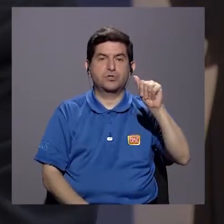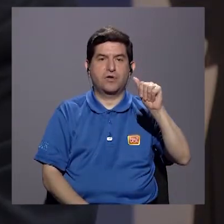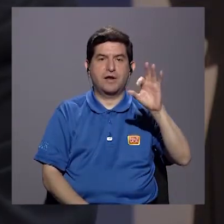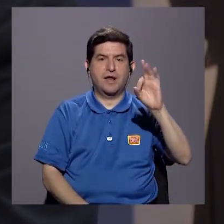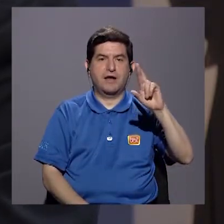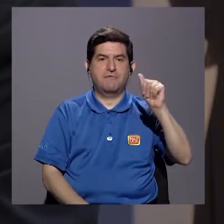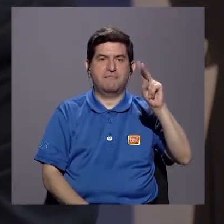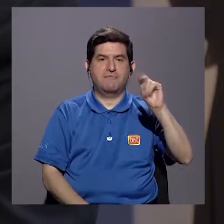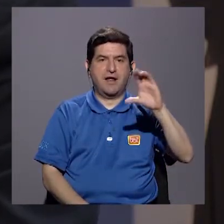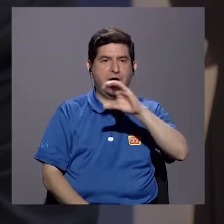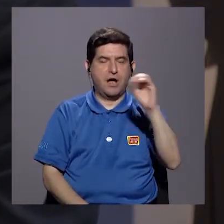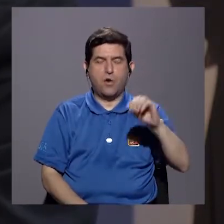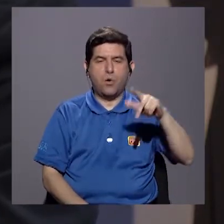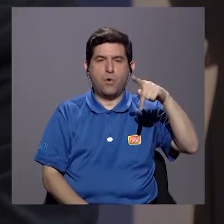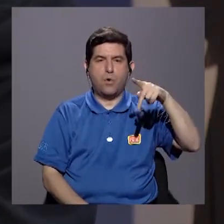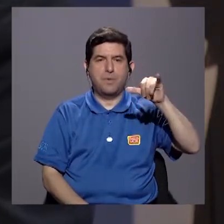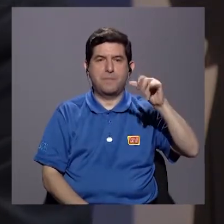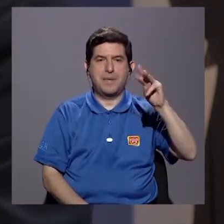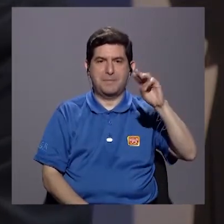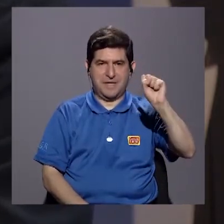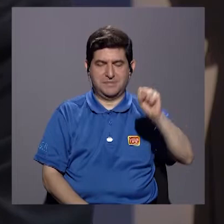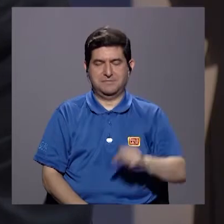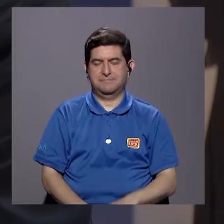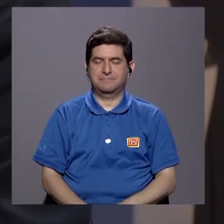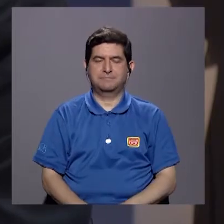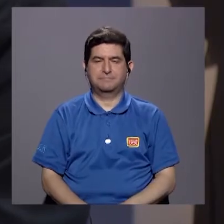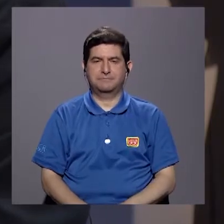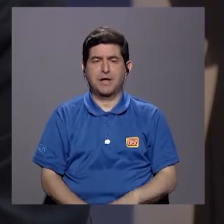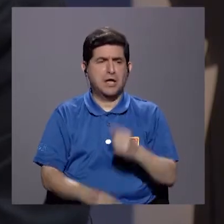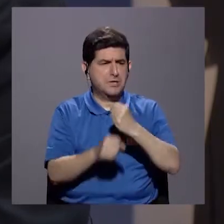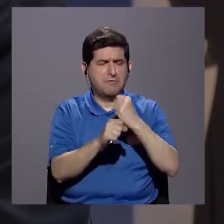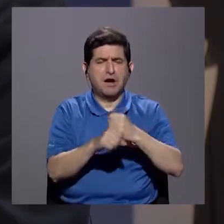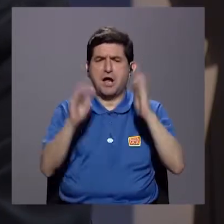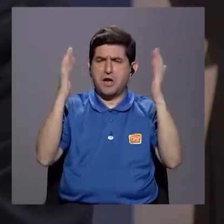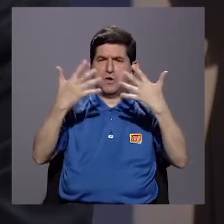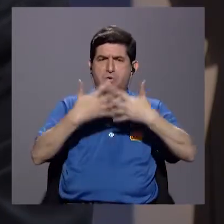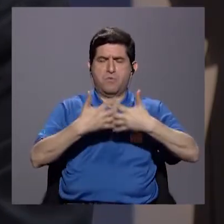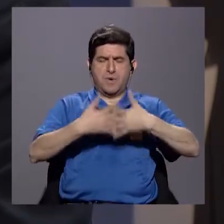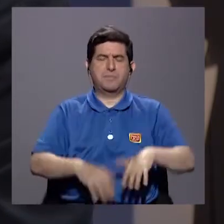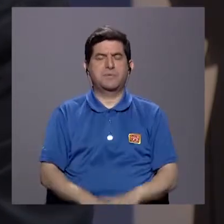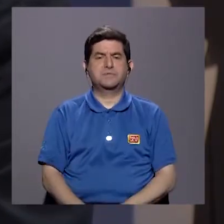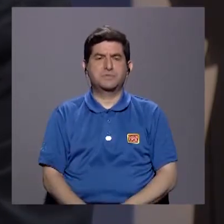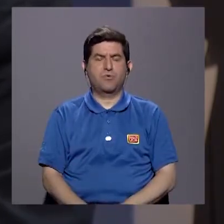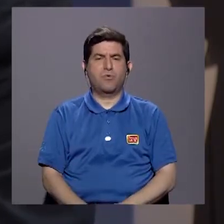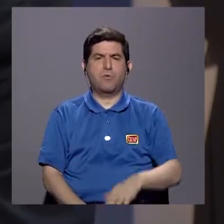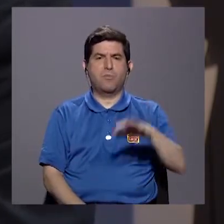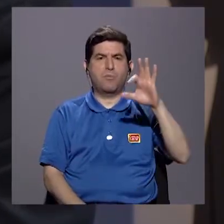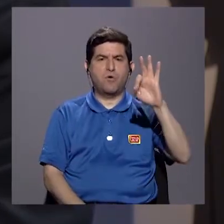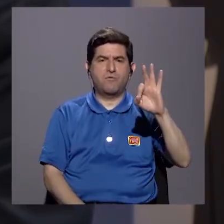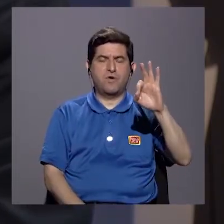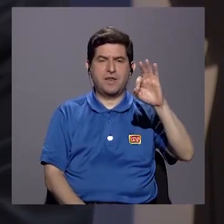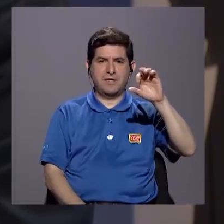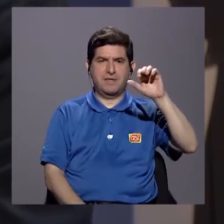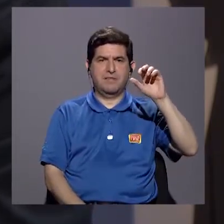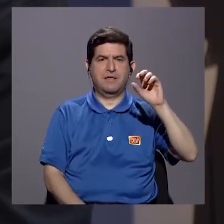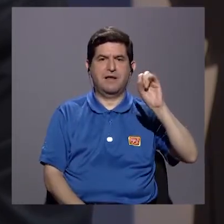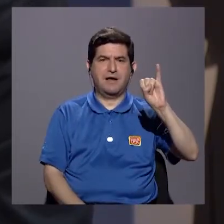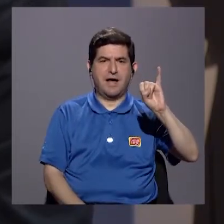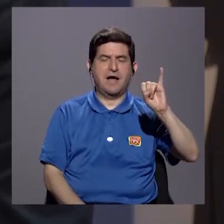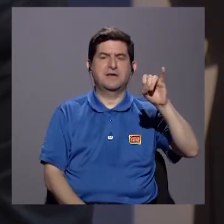costarricenses. Trabajamos con empresas de todo tipo, desde grandes como Florida Ice and Farm o Florida